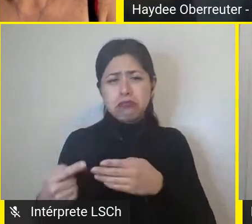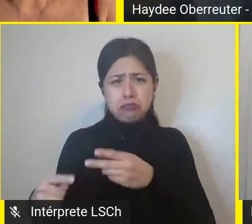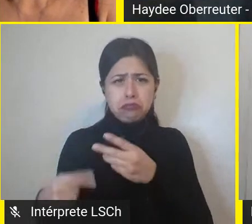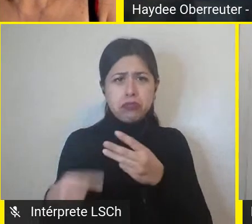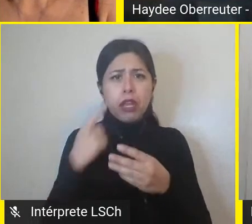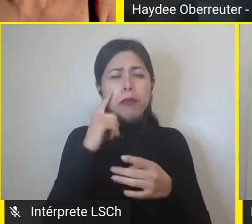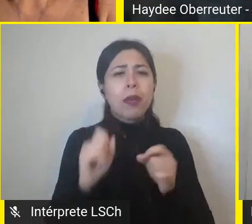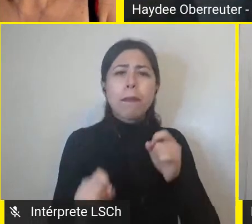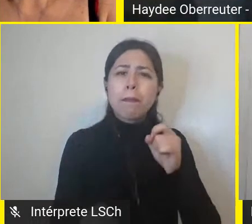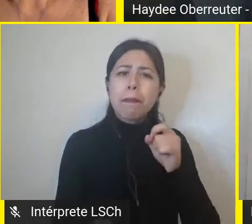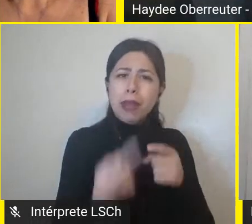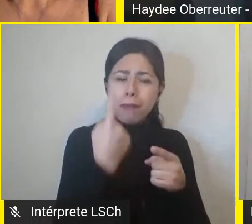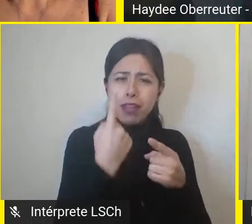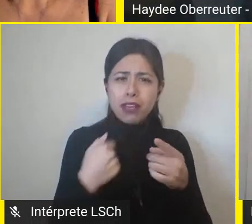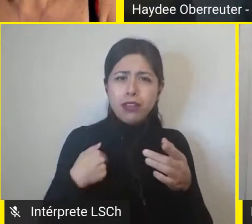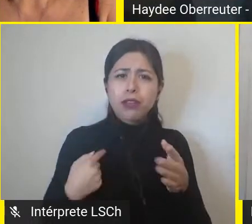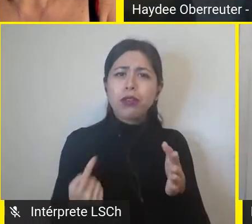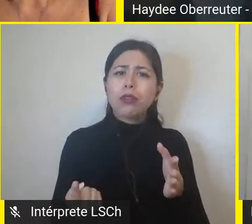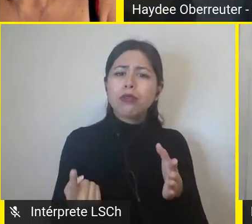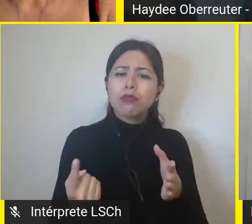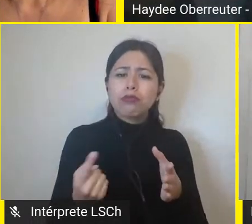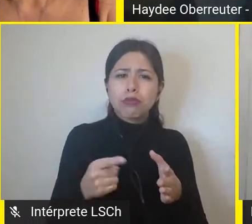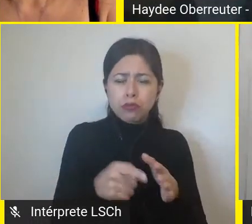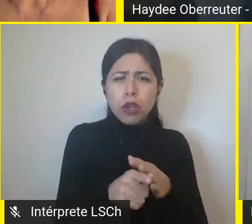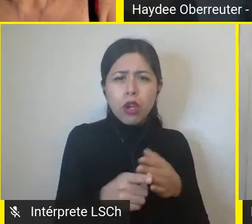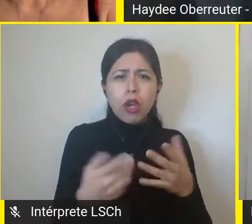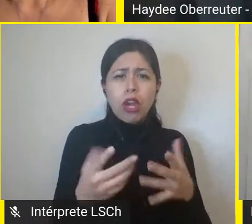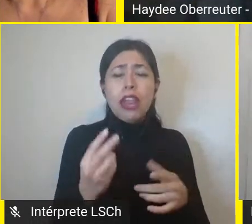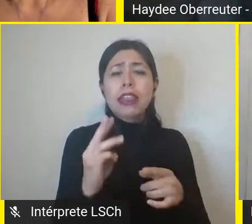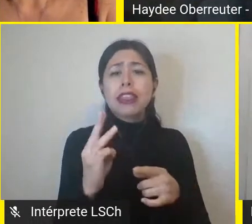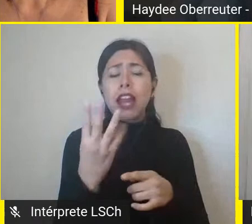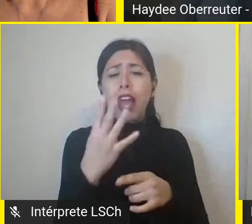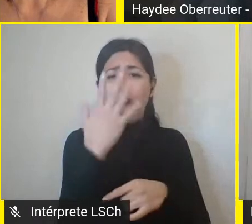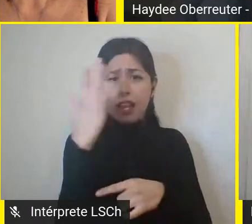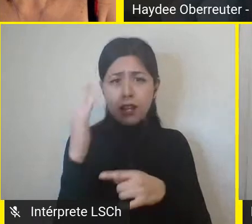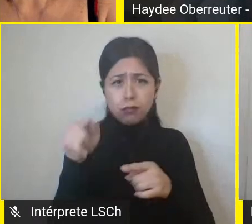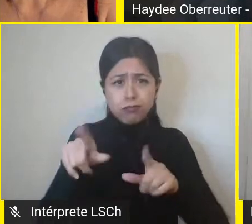primera vez, cuando llego ya a Libre Plática a Tres Álamos,